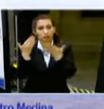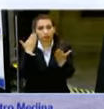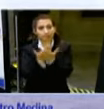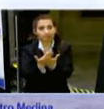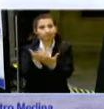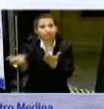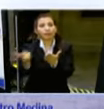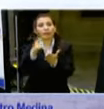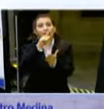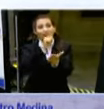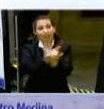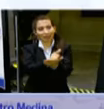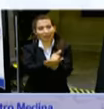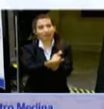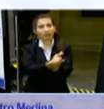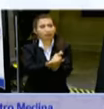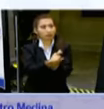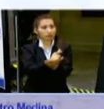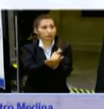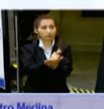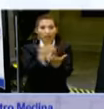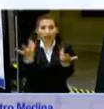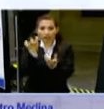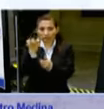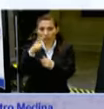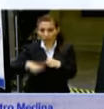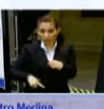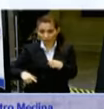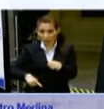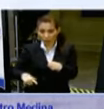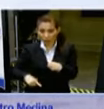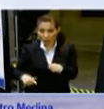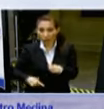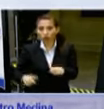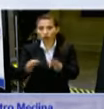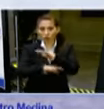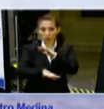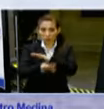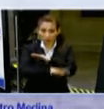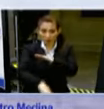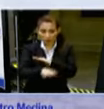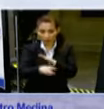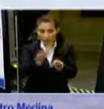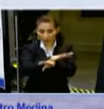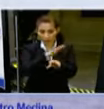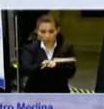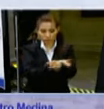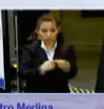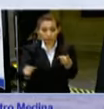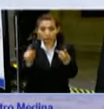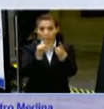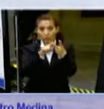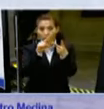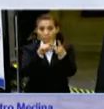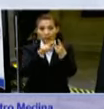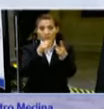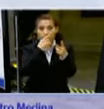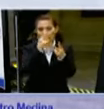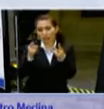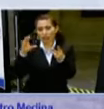las reformas que ha hecho este gobierno, al servicio de las reformas estructurales. Segundo, así lo